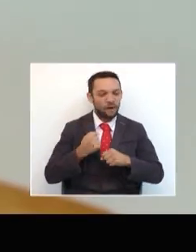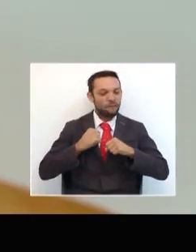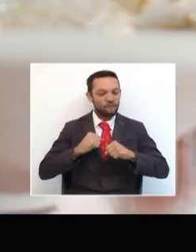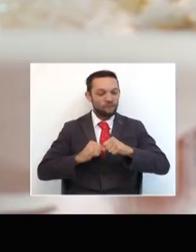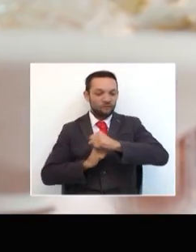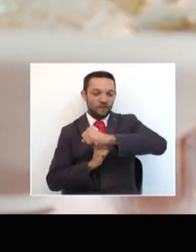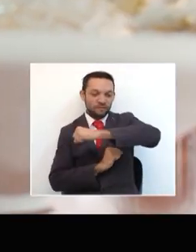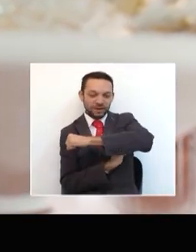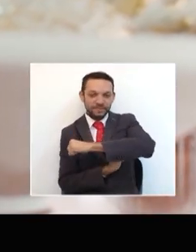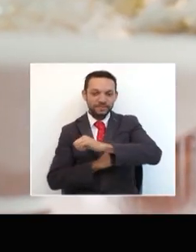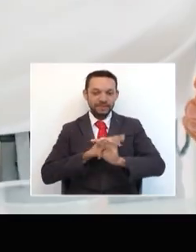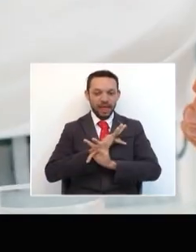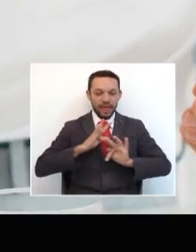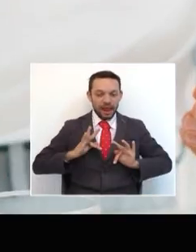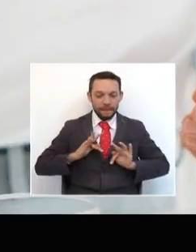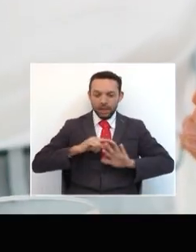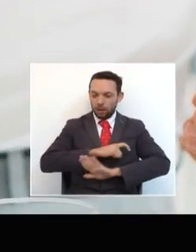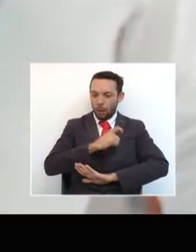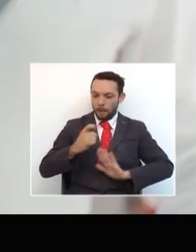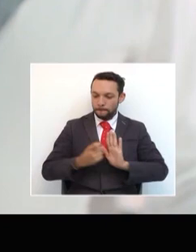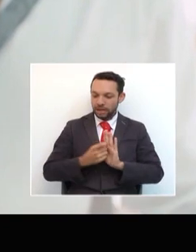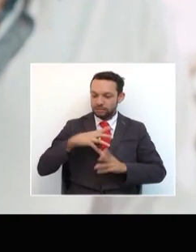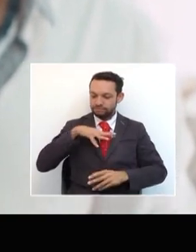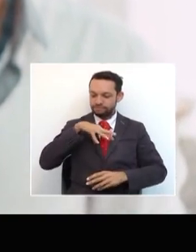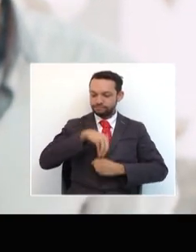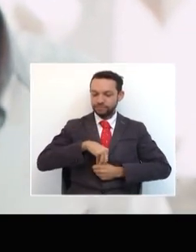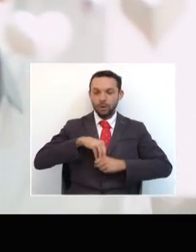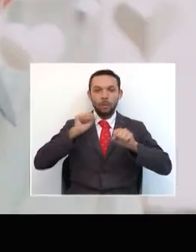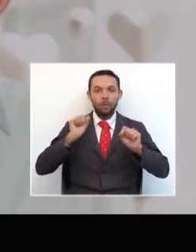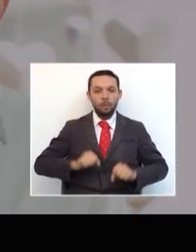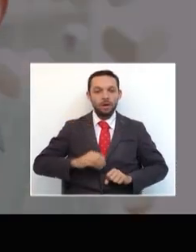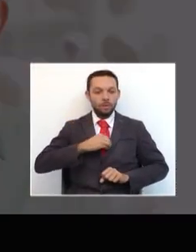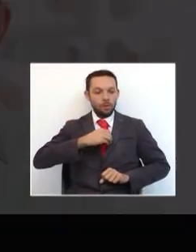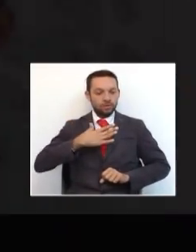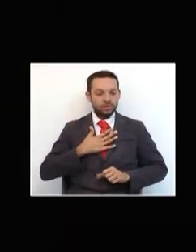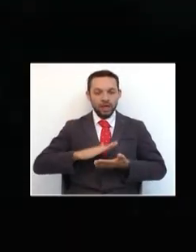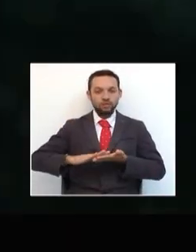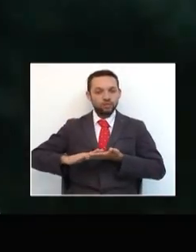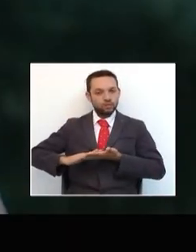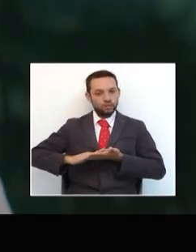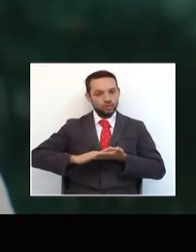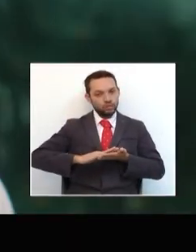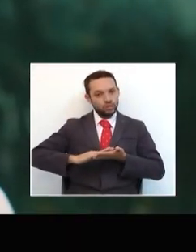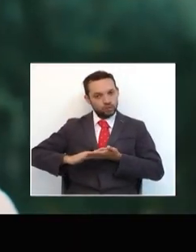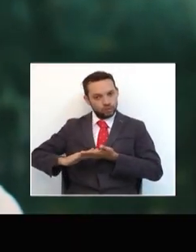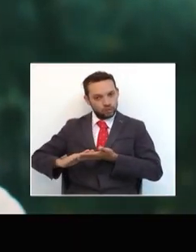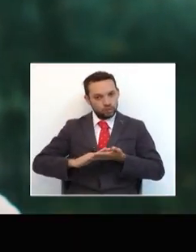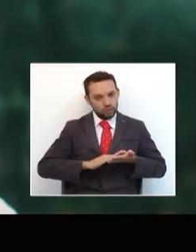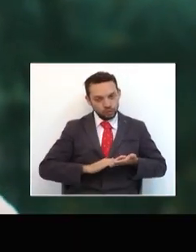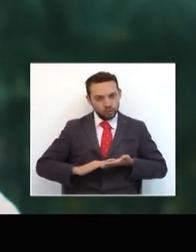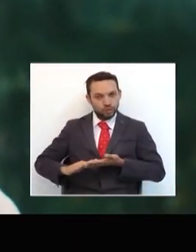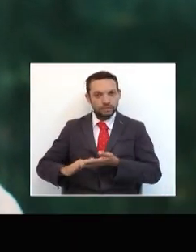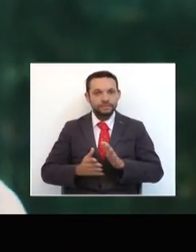propiedades terapéuticas nutricionales que en conjunto permiten buscar la salud.